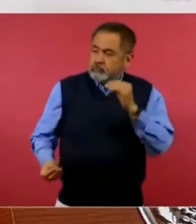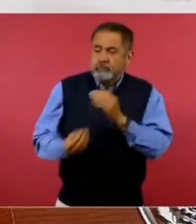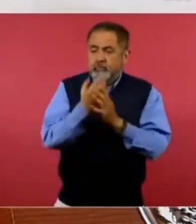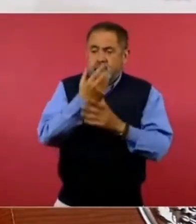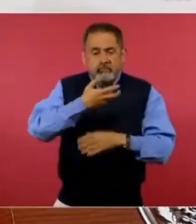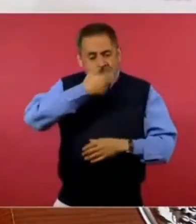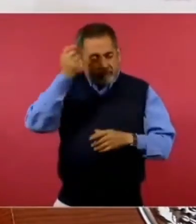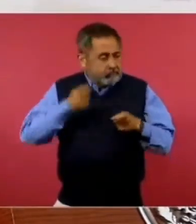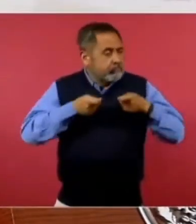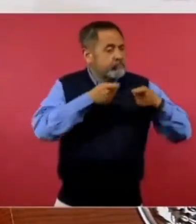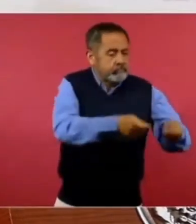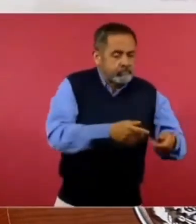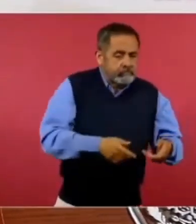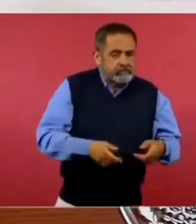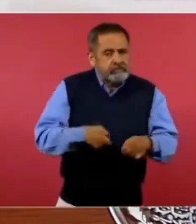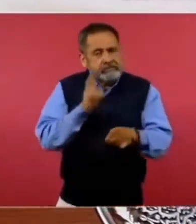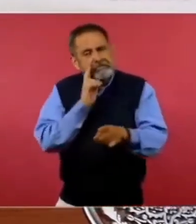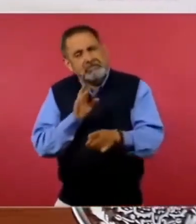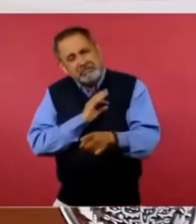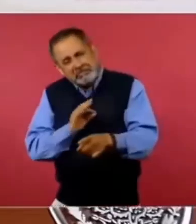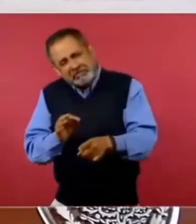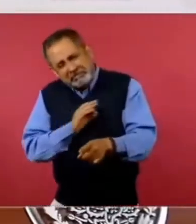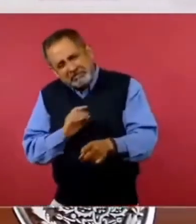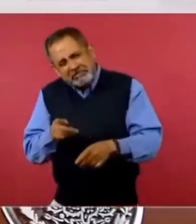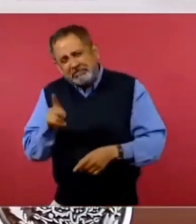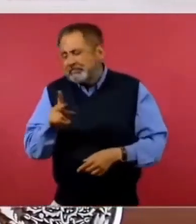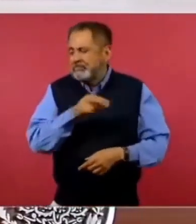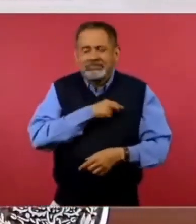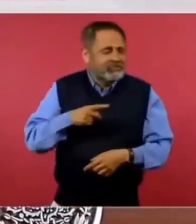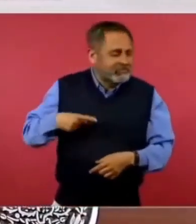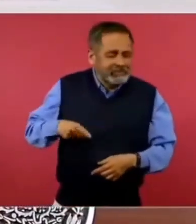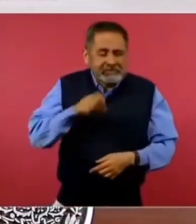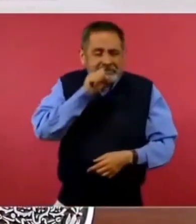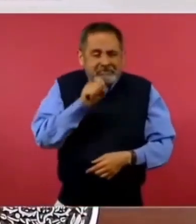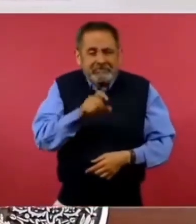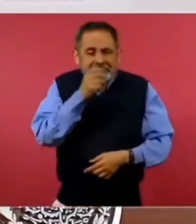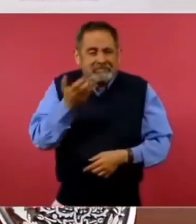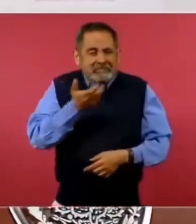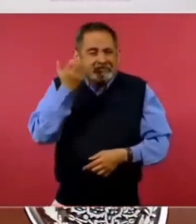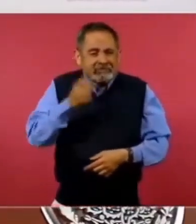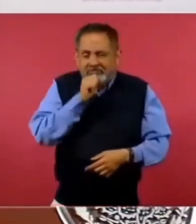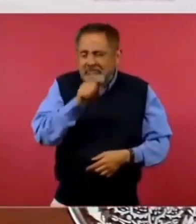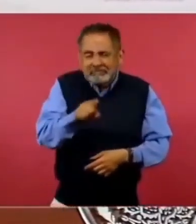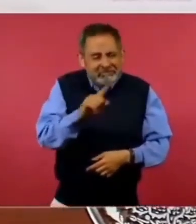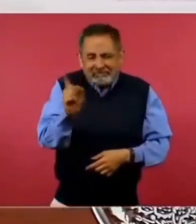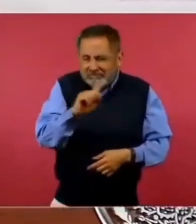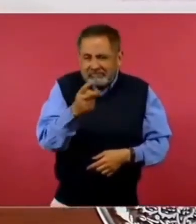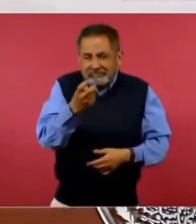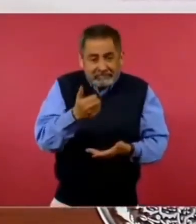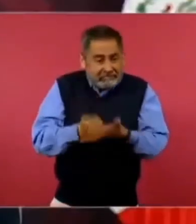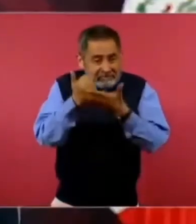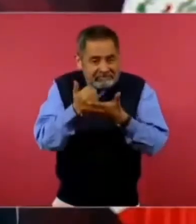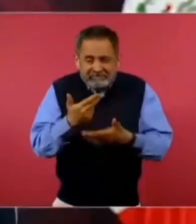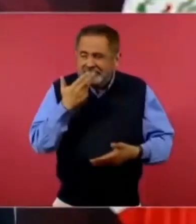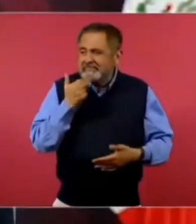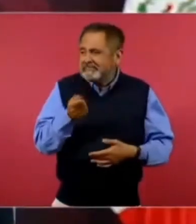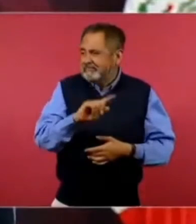nada más que no debe seguirse con esas prácticas. Eso no ayuda.